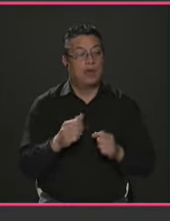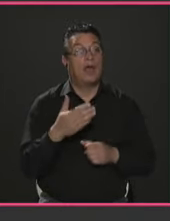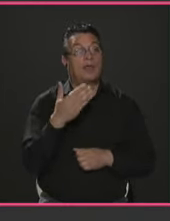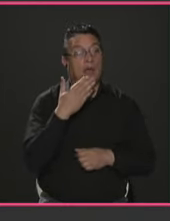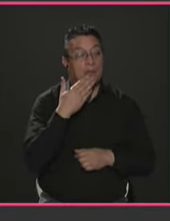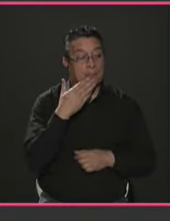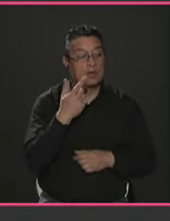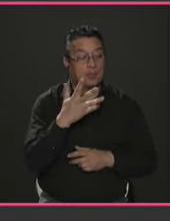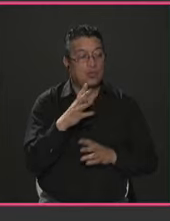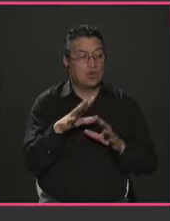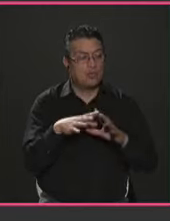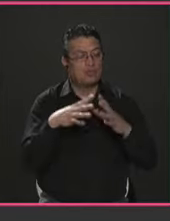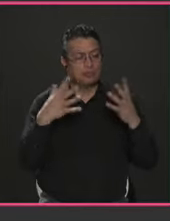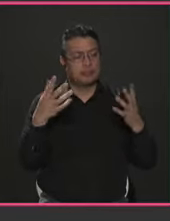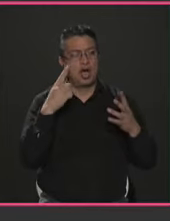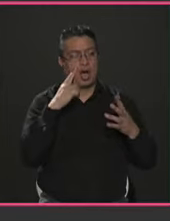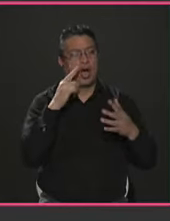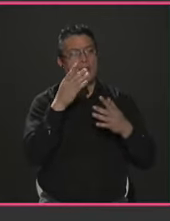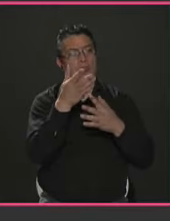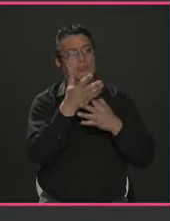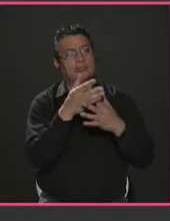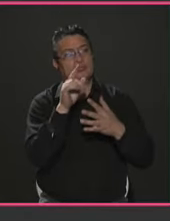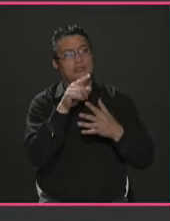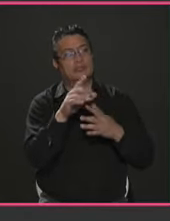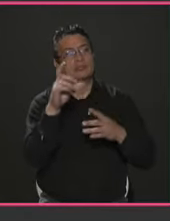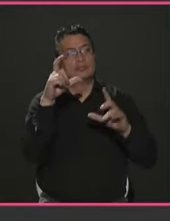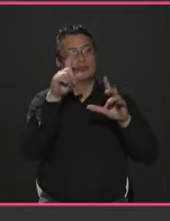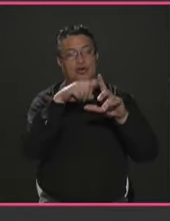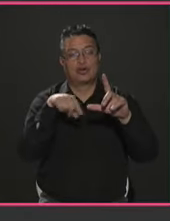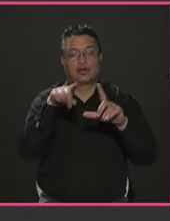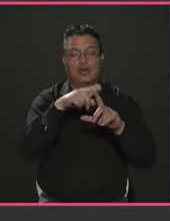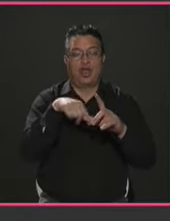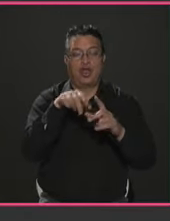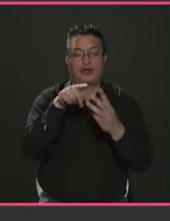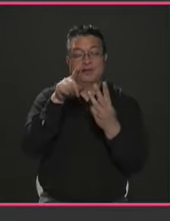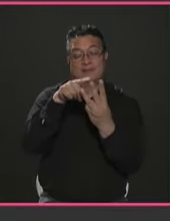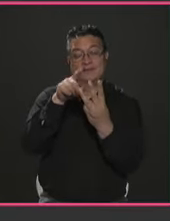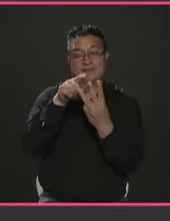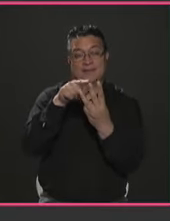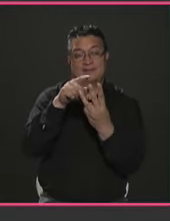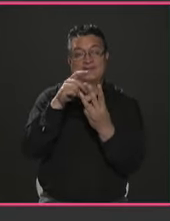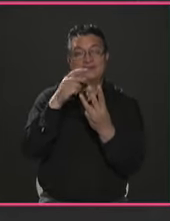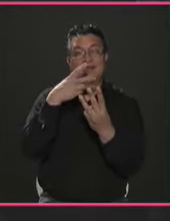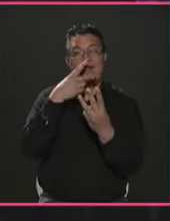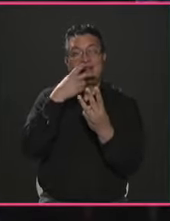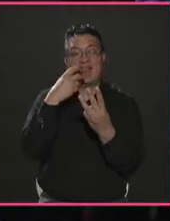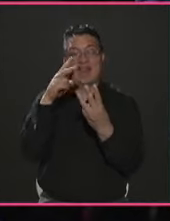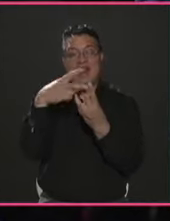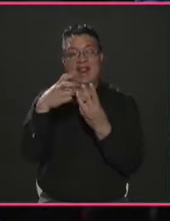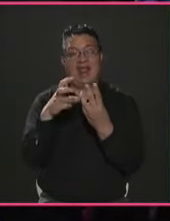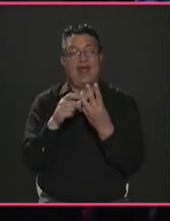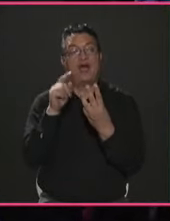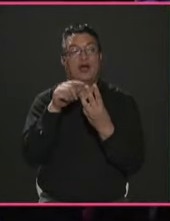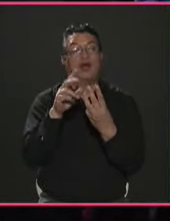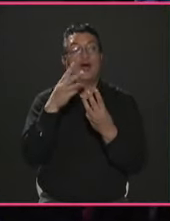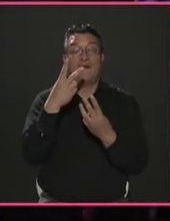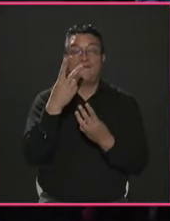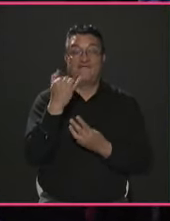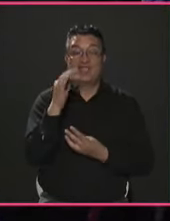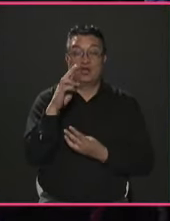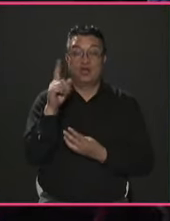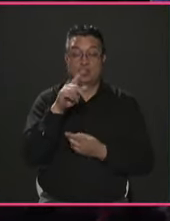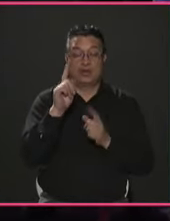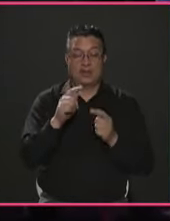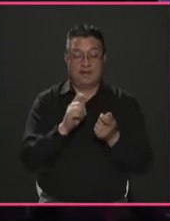misterioso que ocurre aquí al medio en la círculo Naranjo donde a veces los virus tienen que mutar y evolucionar y